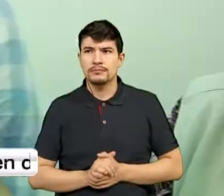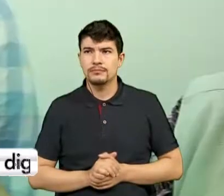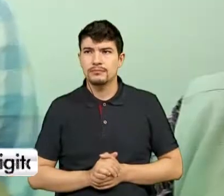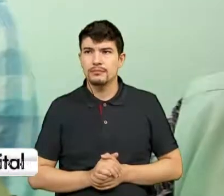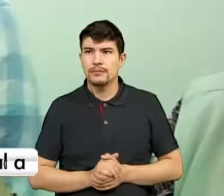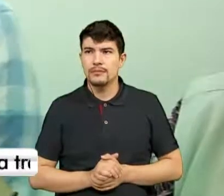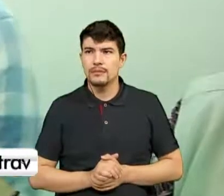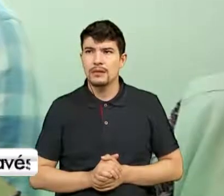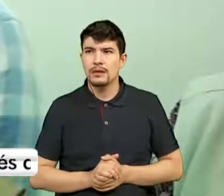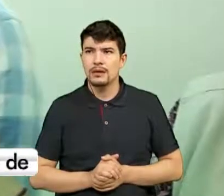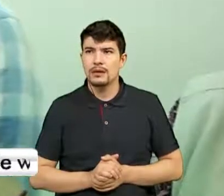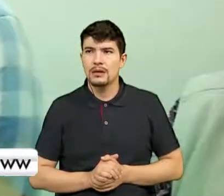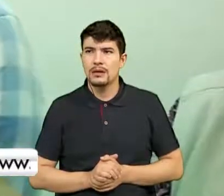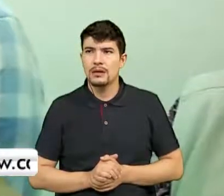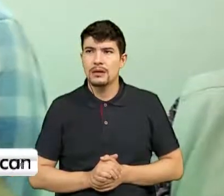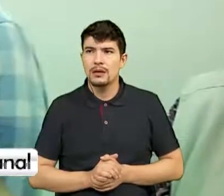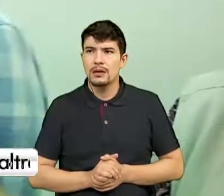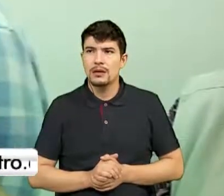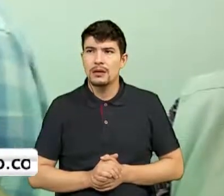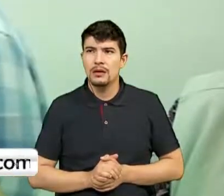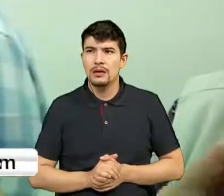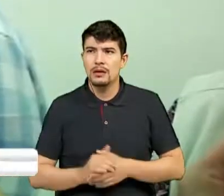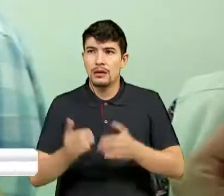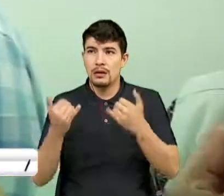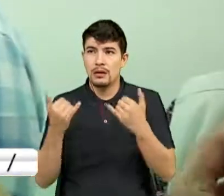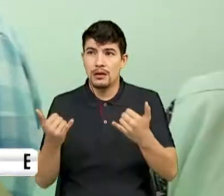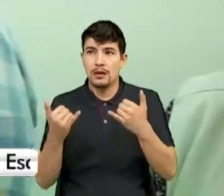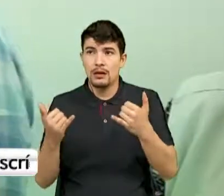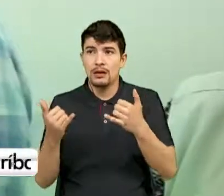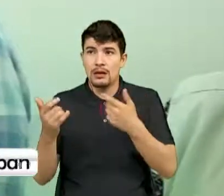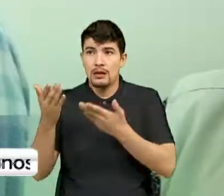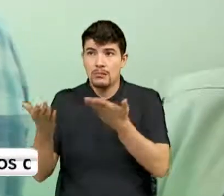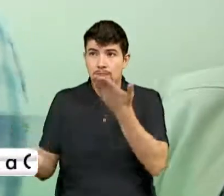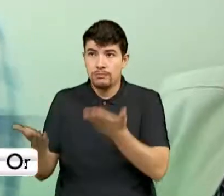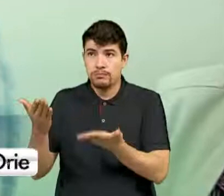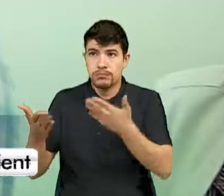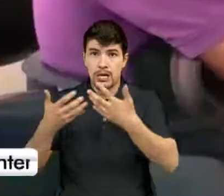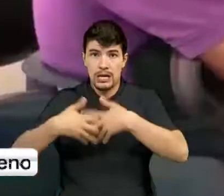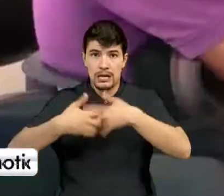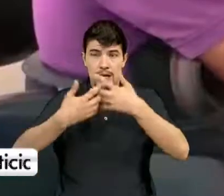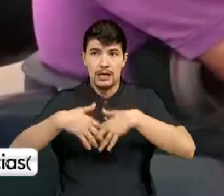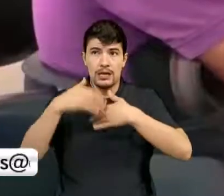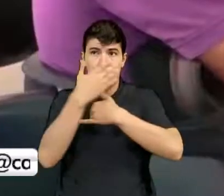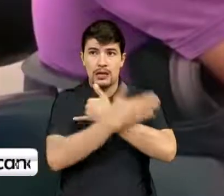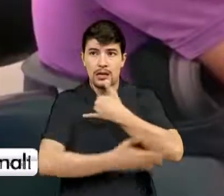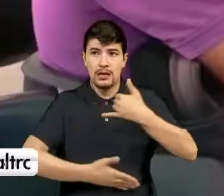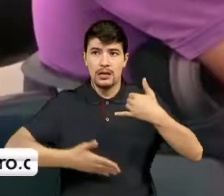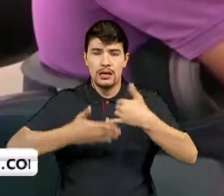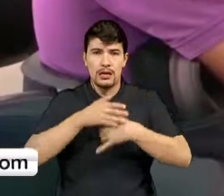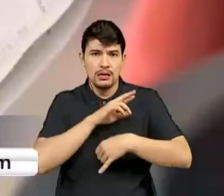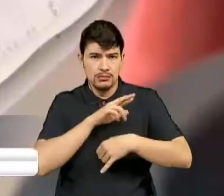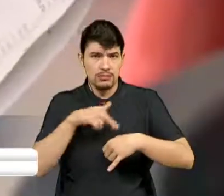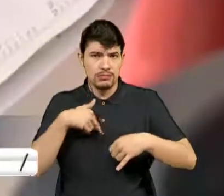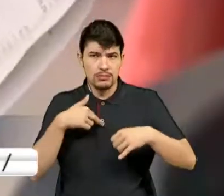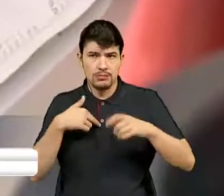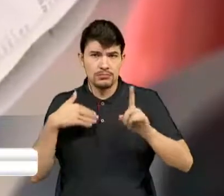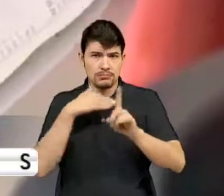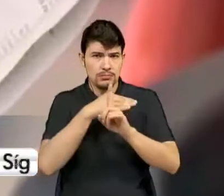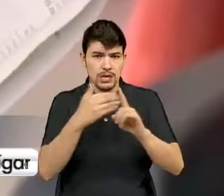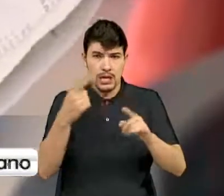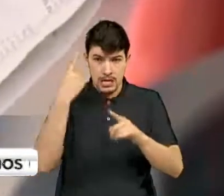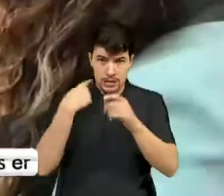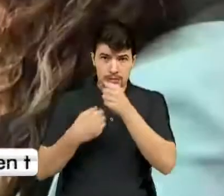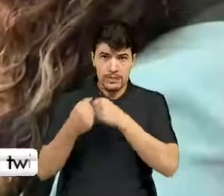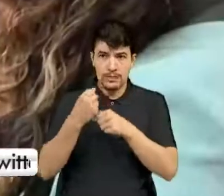CENS, cuando nos medimos con las demás electrificadoras del país, estamos en promedio en el